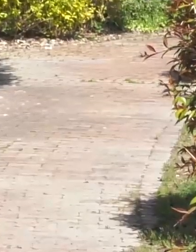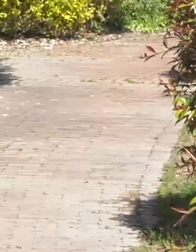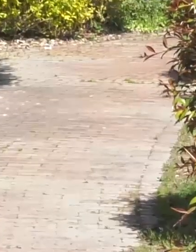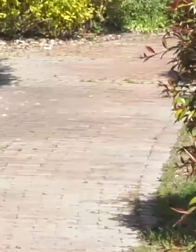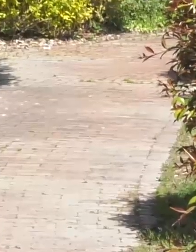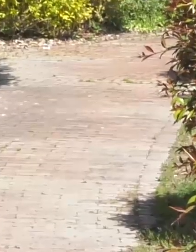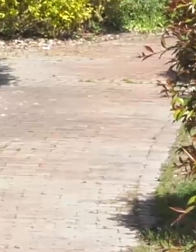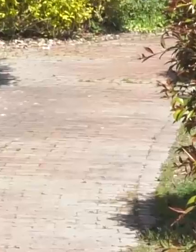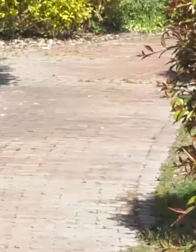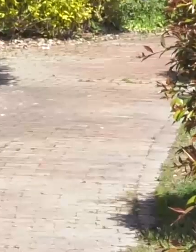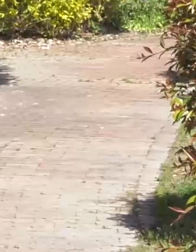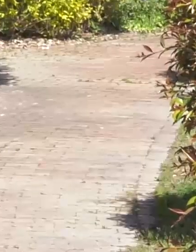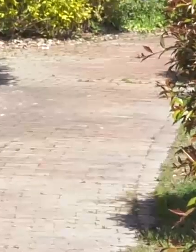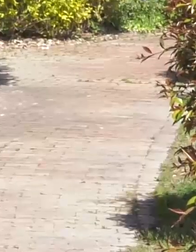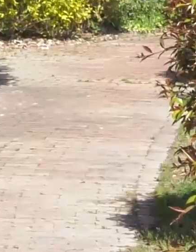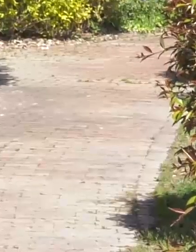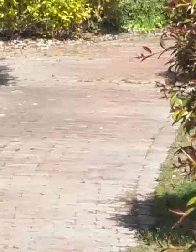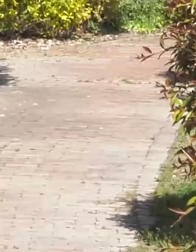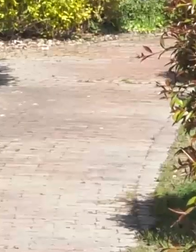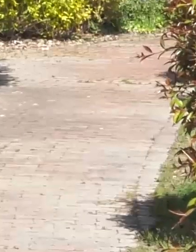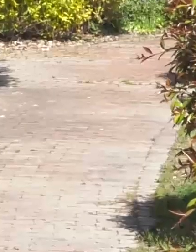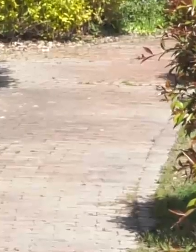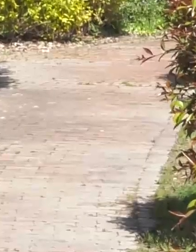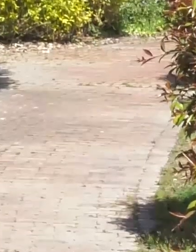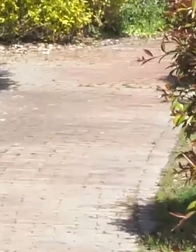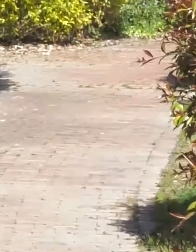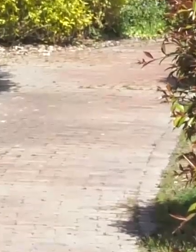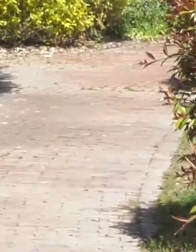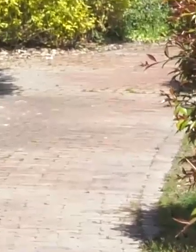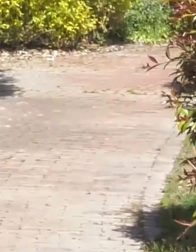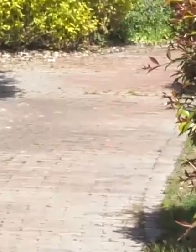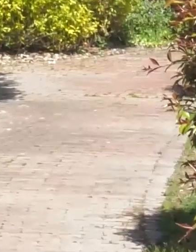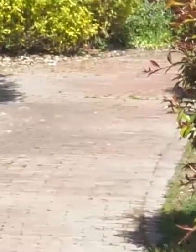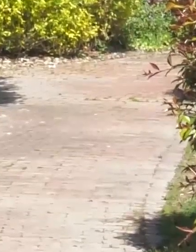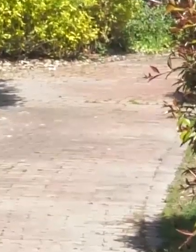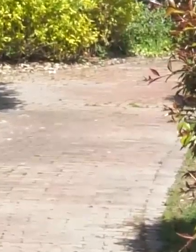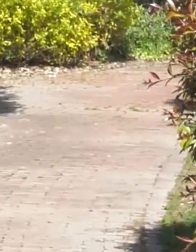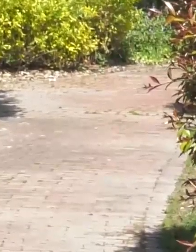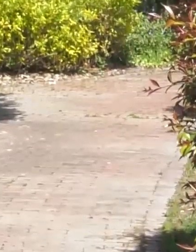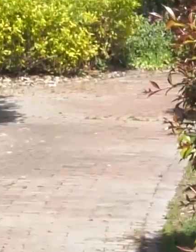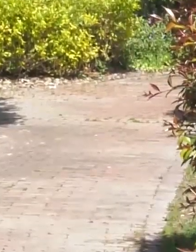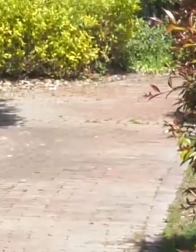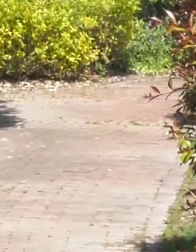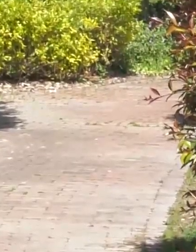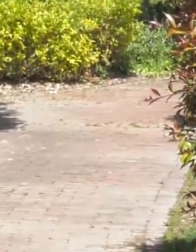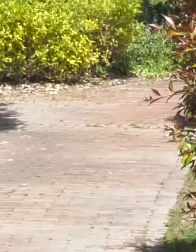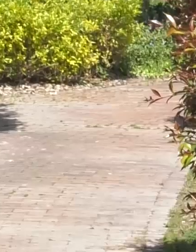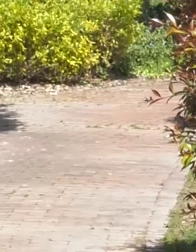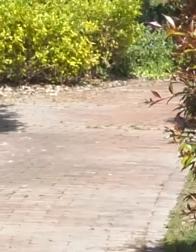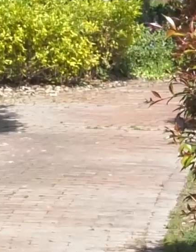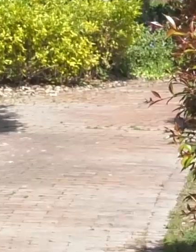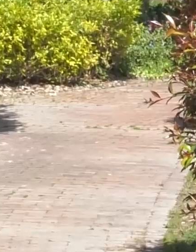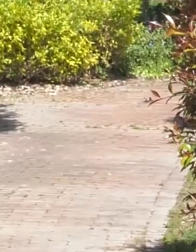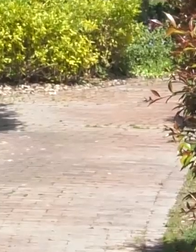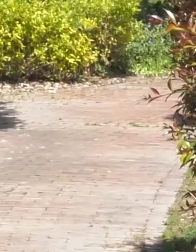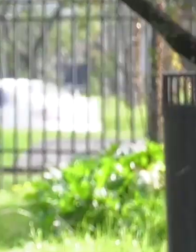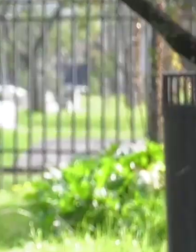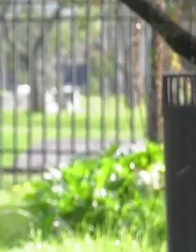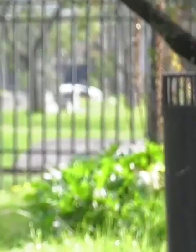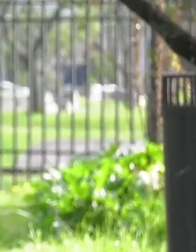sitio, digamos acá como la gobernación de Cundinamarca, para que se desempeñen ya en el cargo como canino